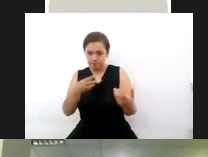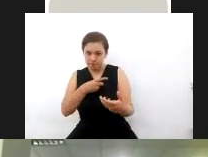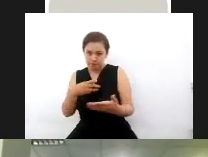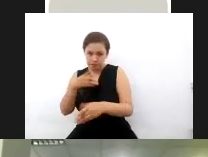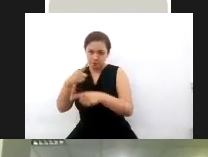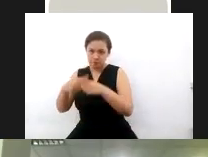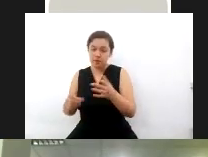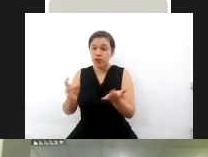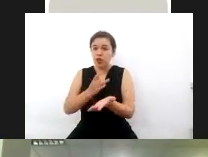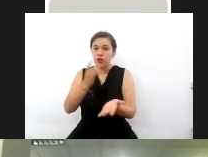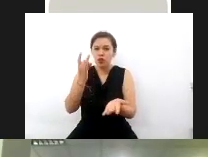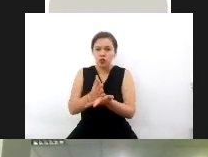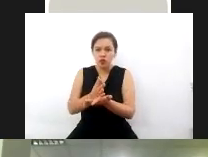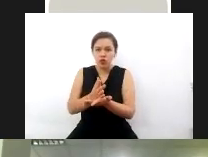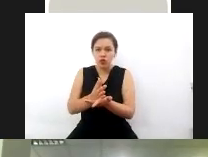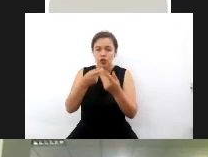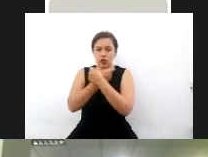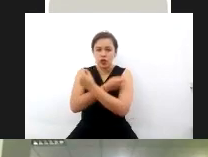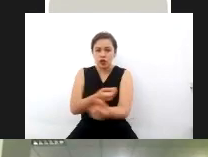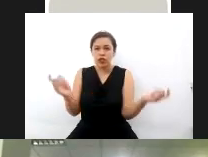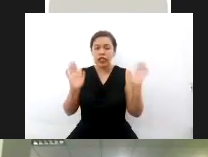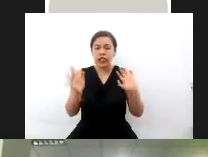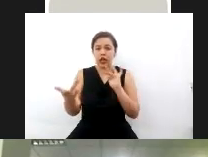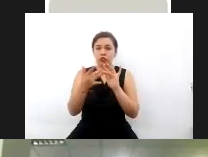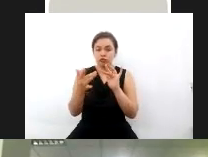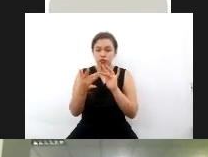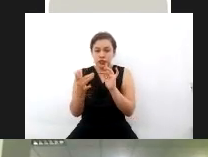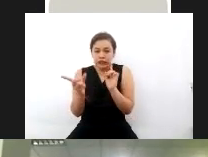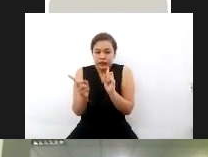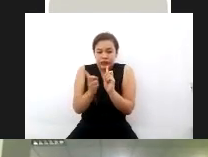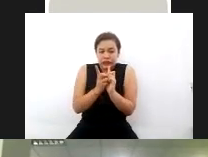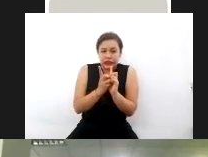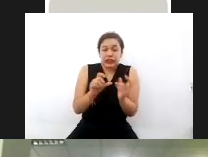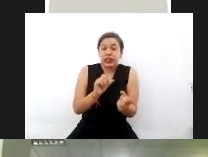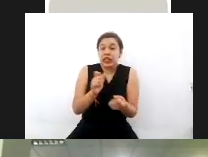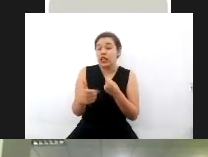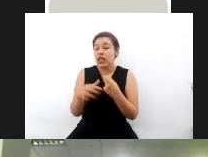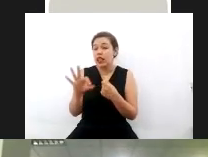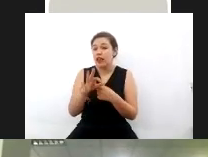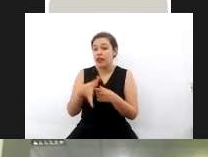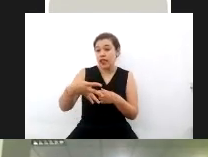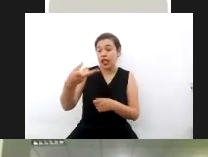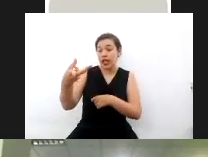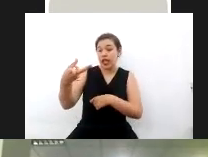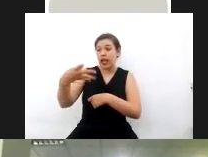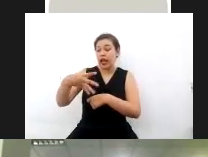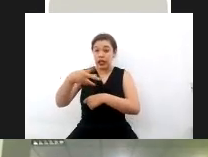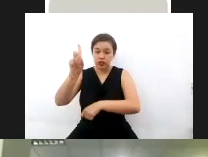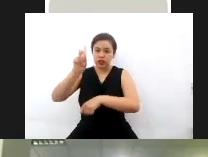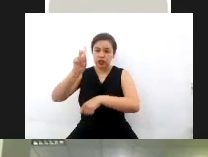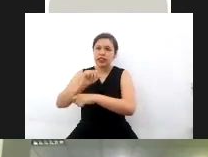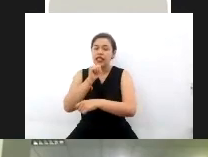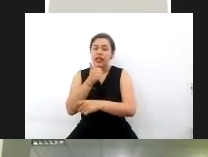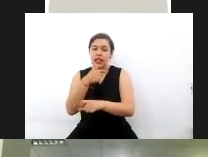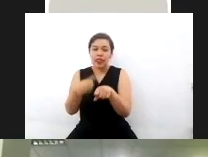solamente cuando los niños hayan tenido un contacto estrecho y al menos hayan pasado 14 días sin aparición de nuevos